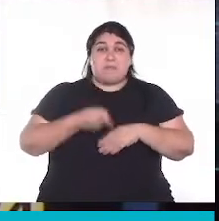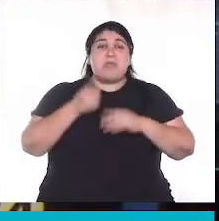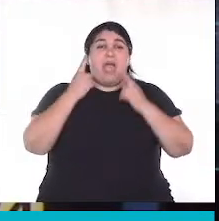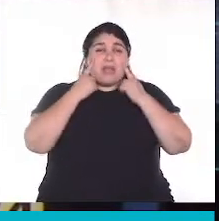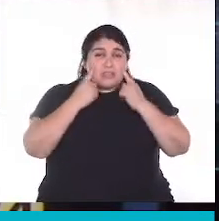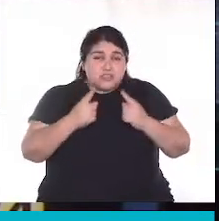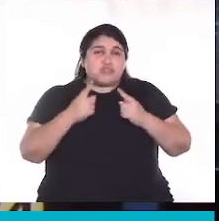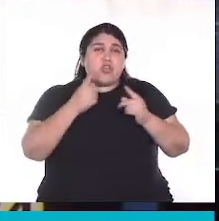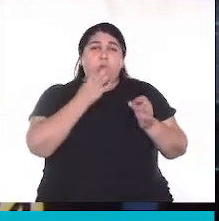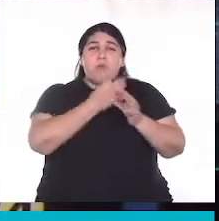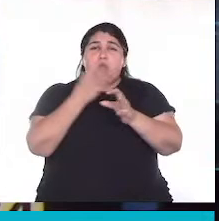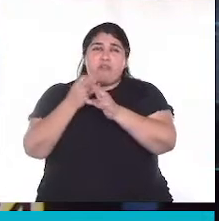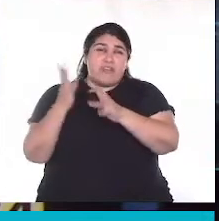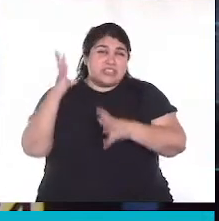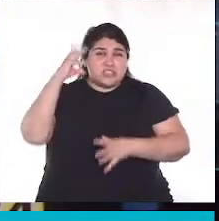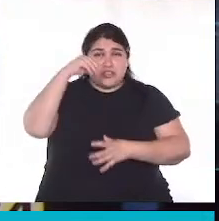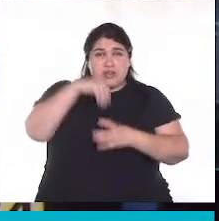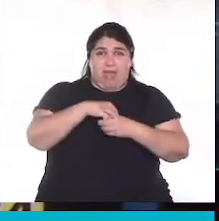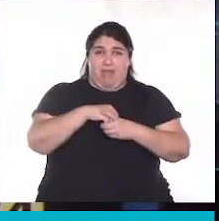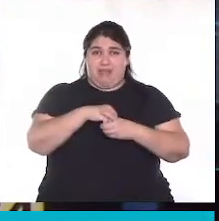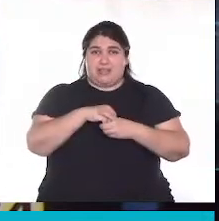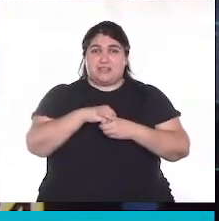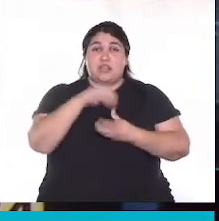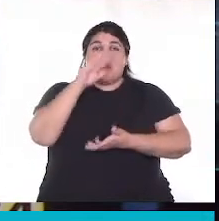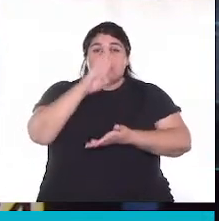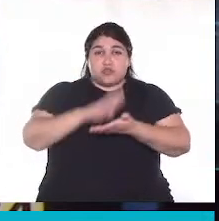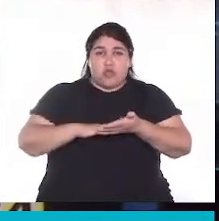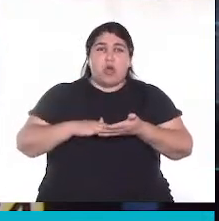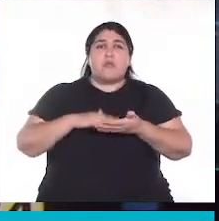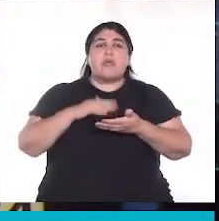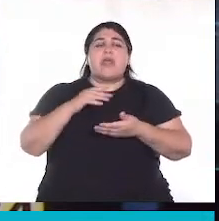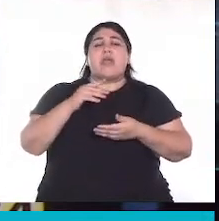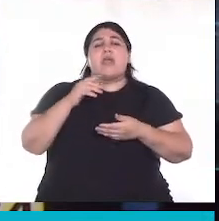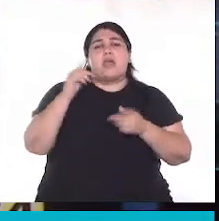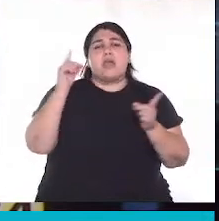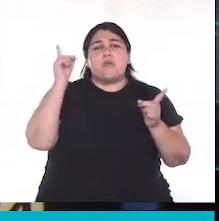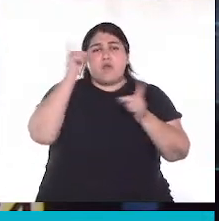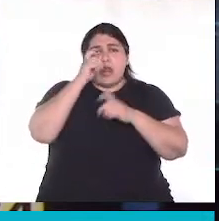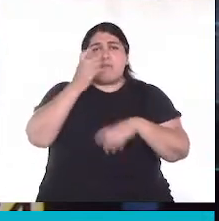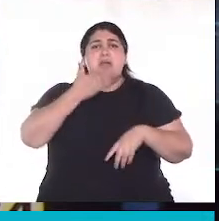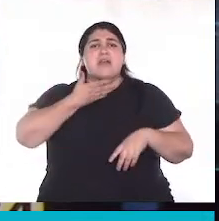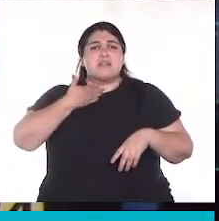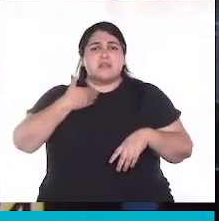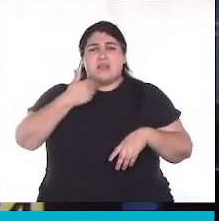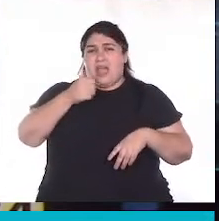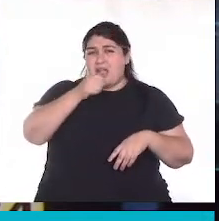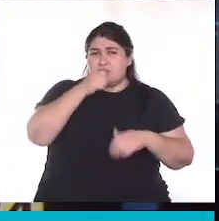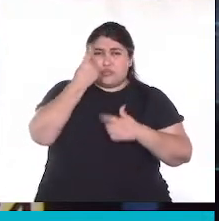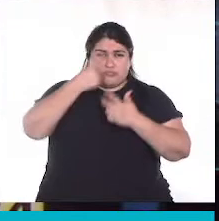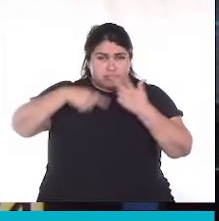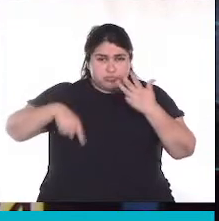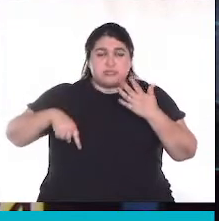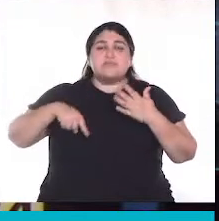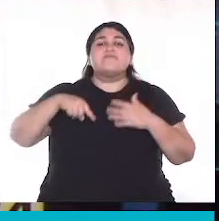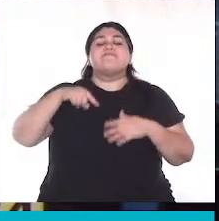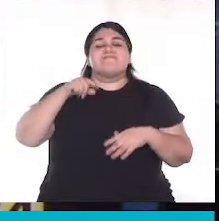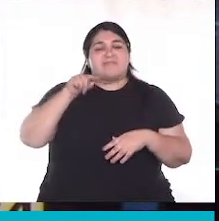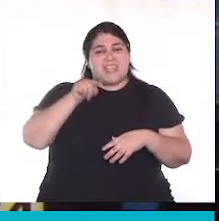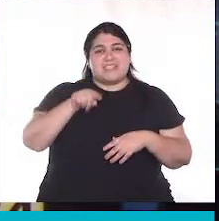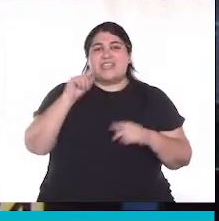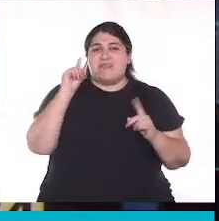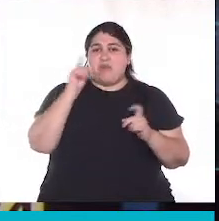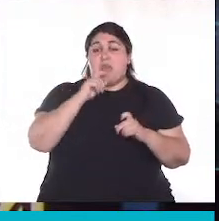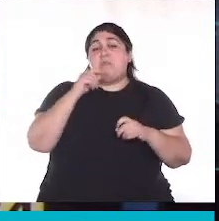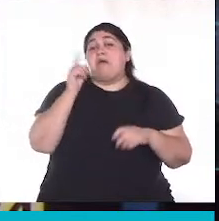interdisciplinario y multidimensional de las adicciones y del consumo problemático, decidieron mirar para el costado. Y aunque